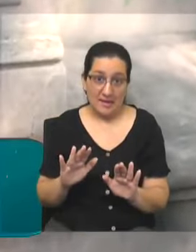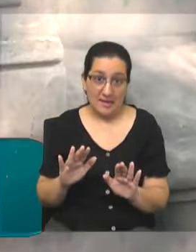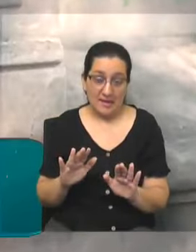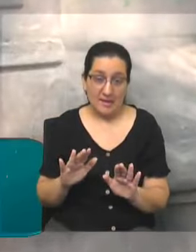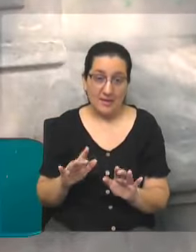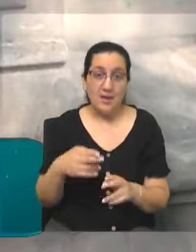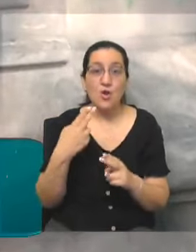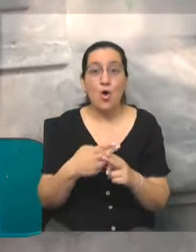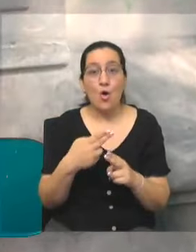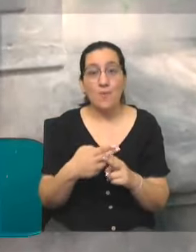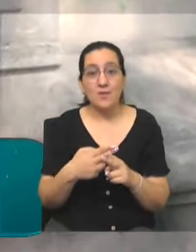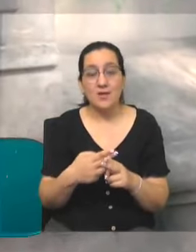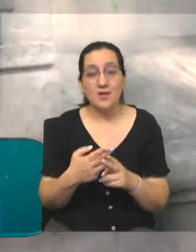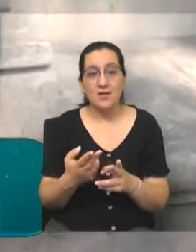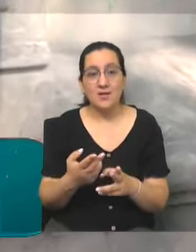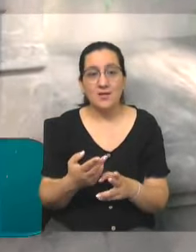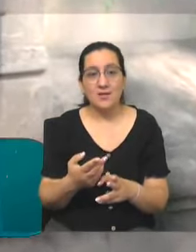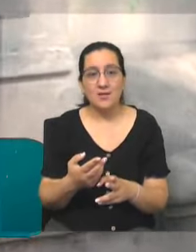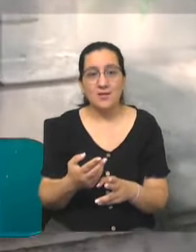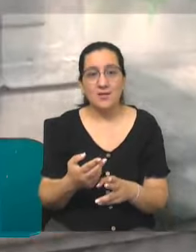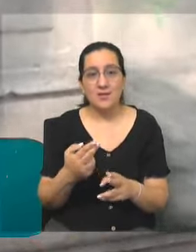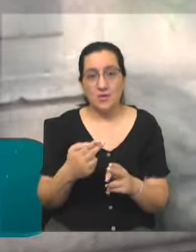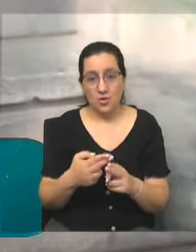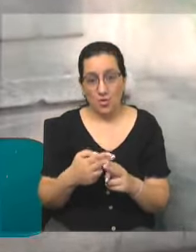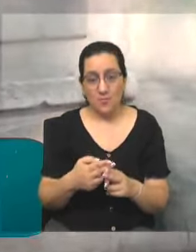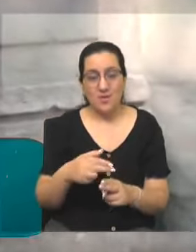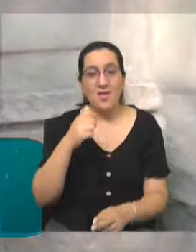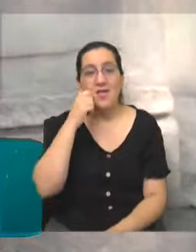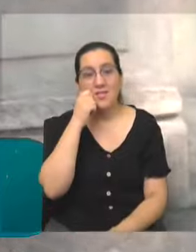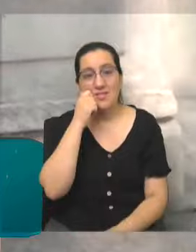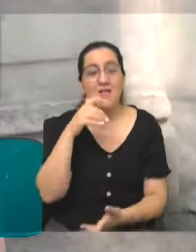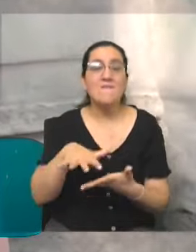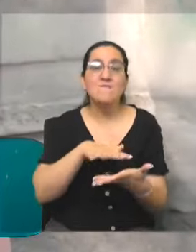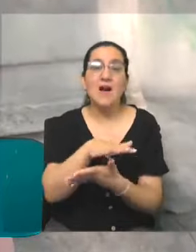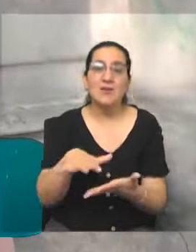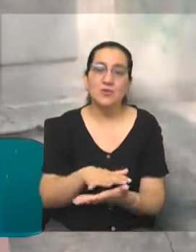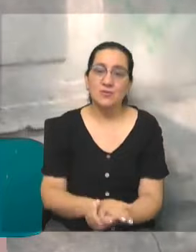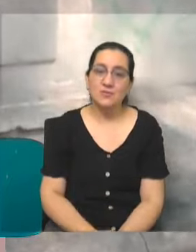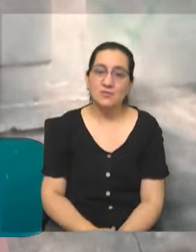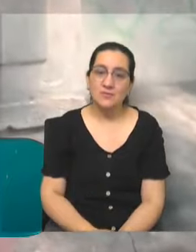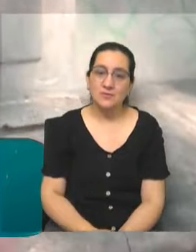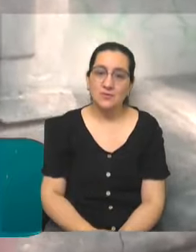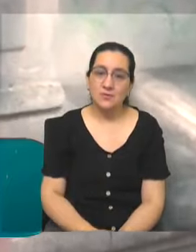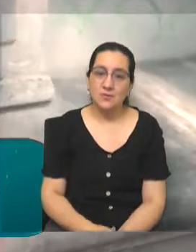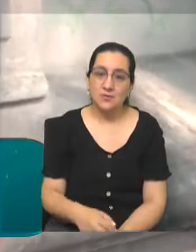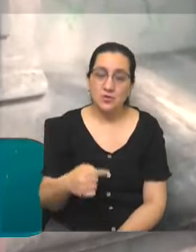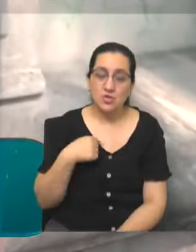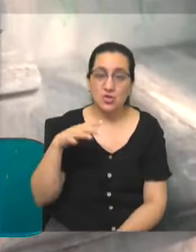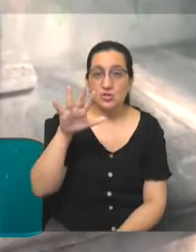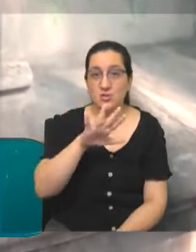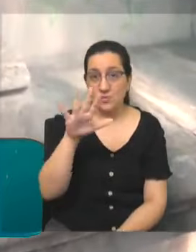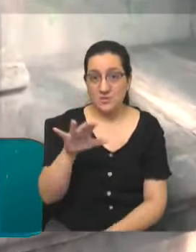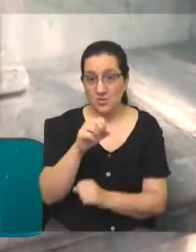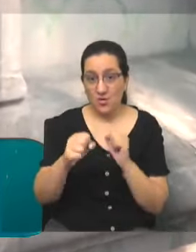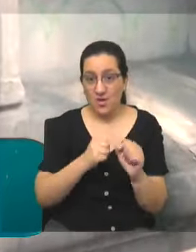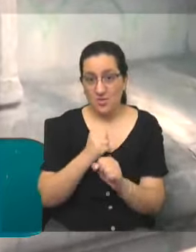estamos haciendo como un inventario... Nombre, edad y barrio en el que reside. Ahí está. Bueno, yo tengo 55 años.